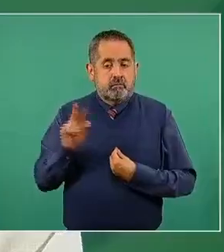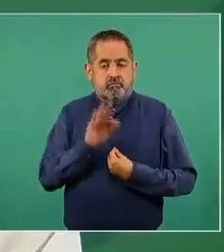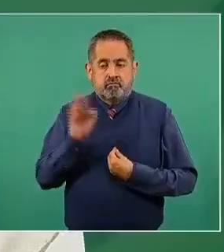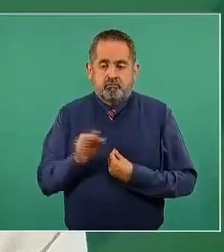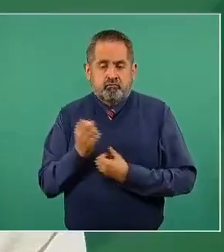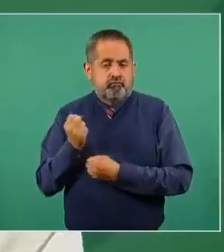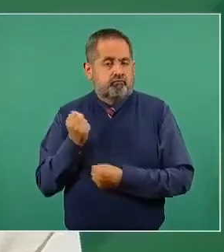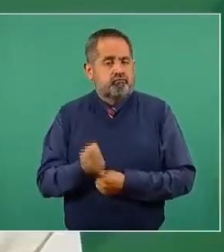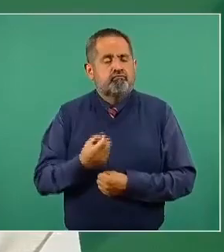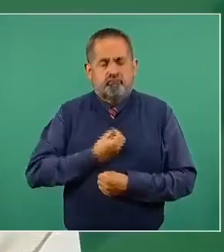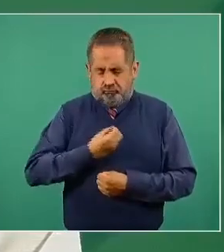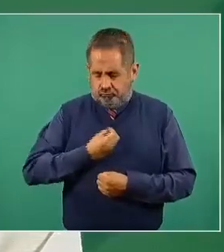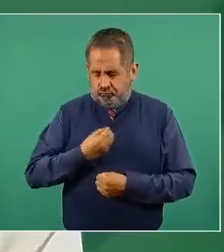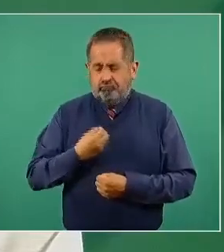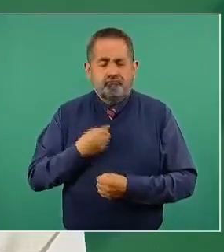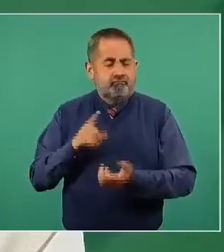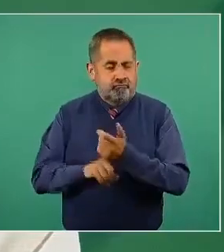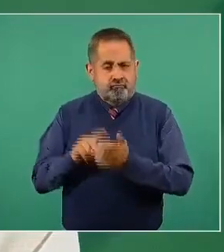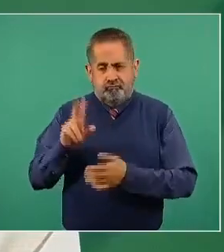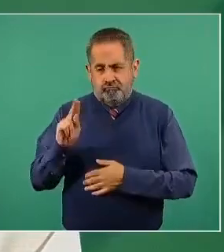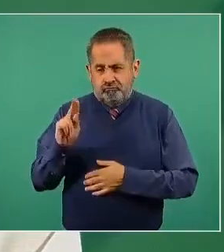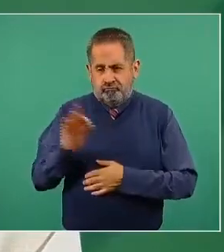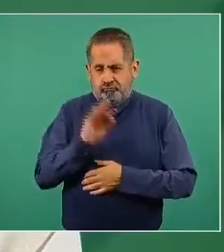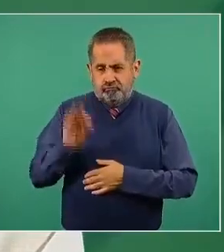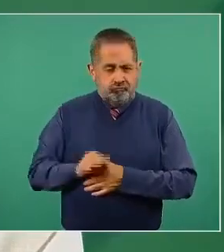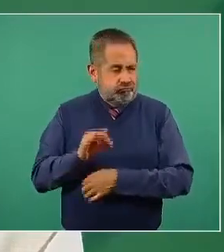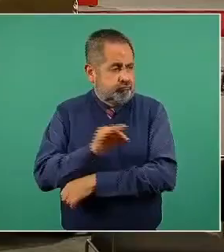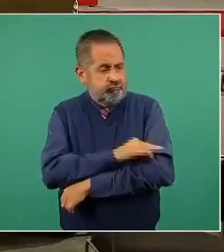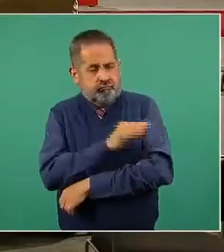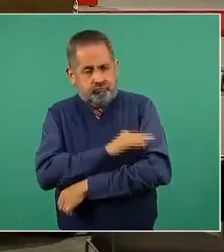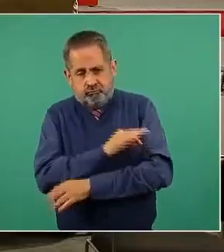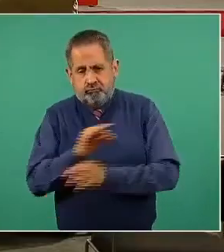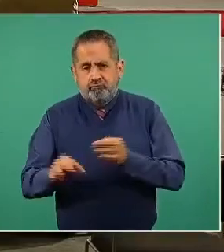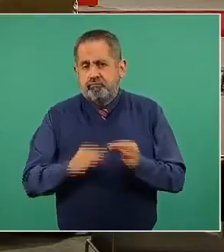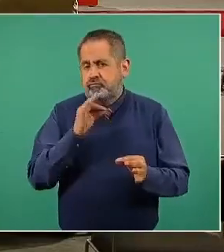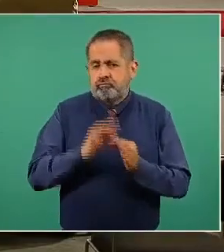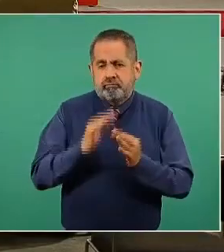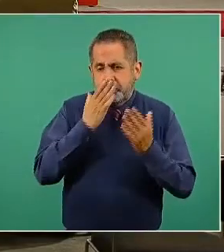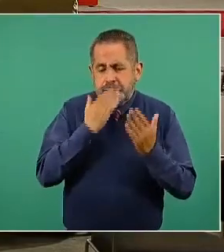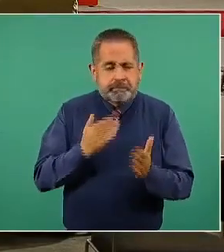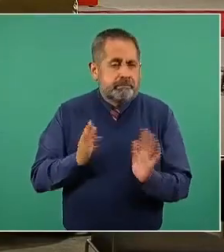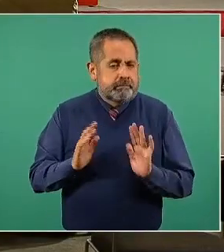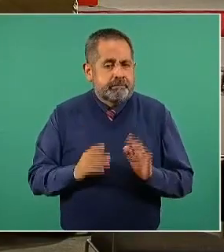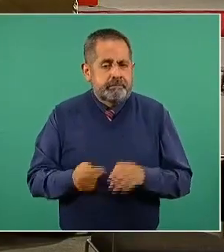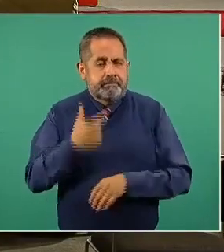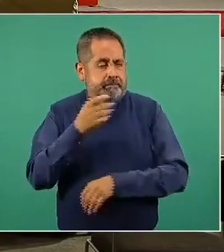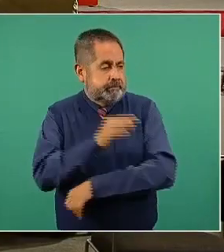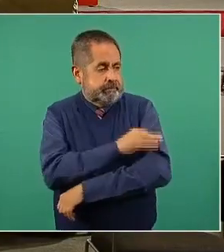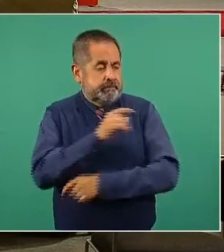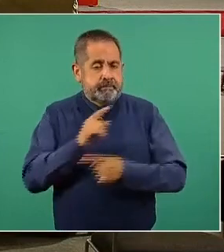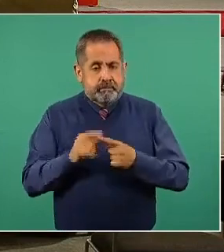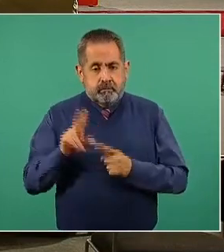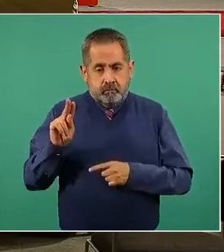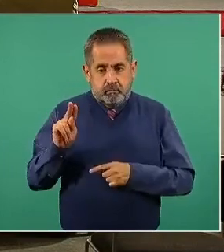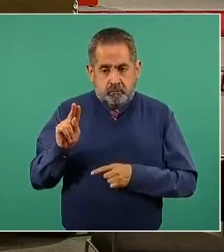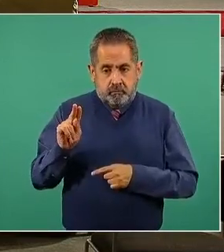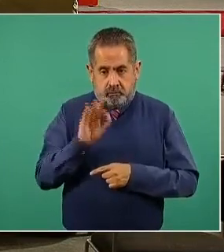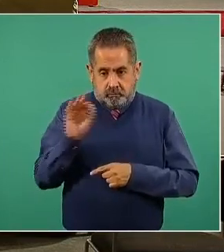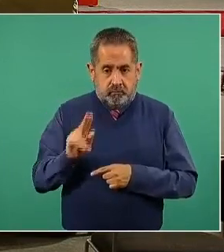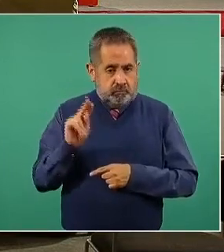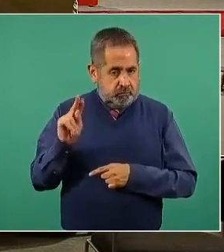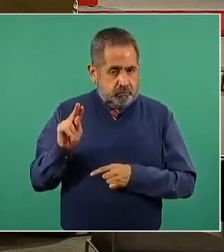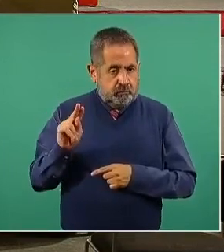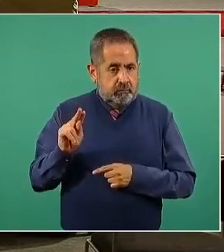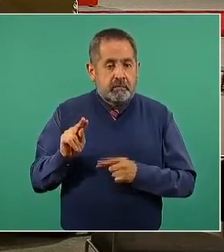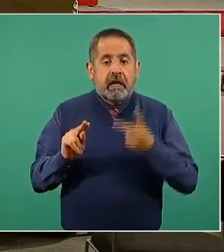potencia máxima que se puede lograr con el esquema de vacunación se logra en la primera dosis, y luego la segunda